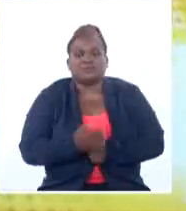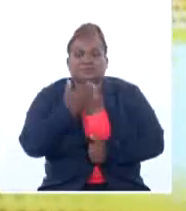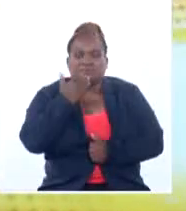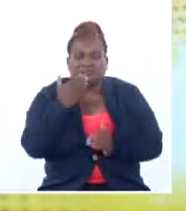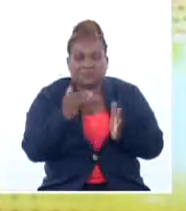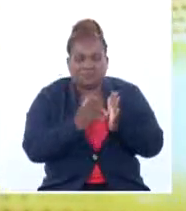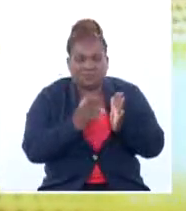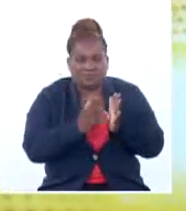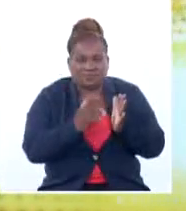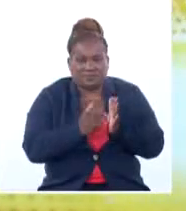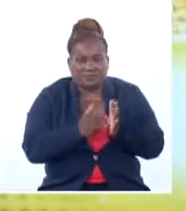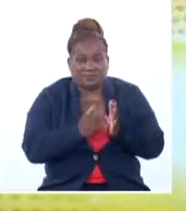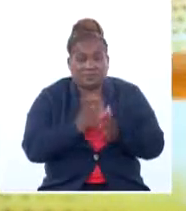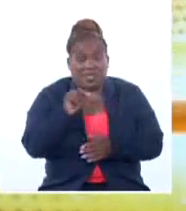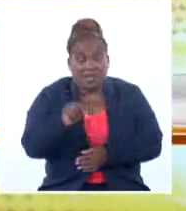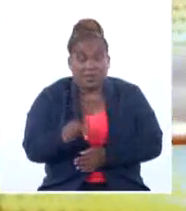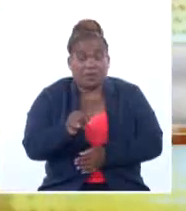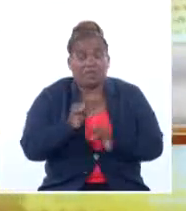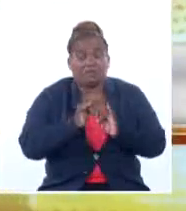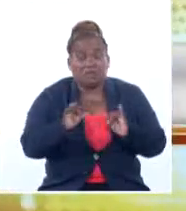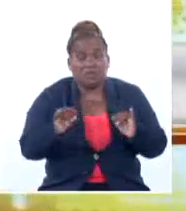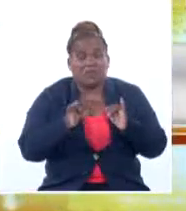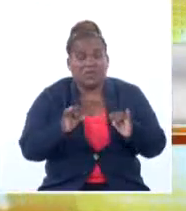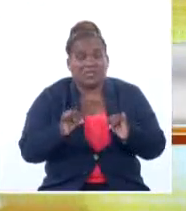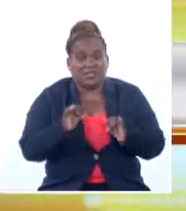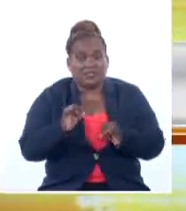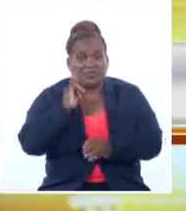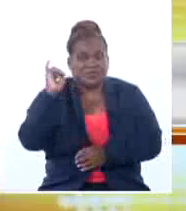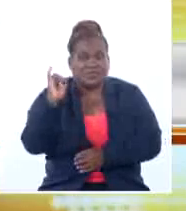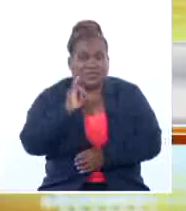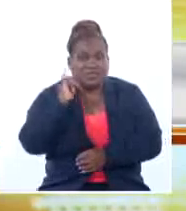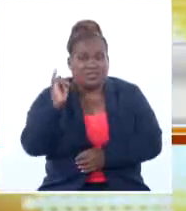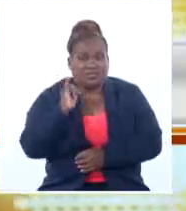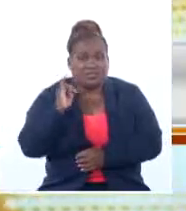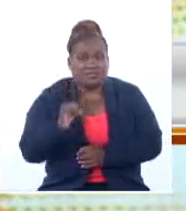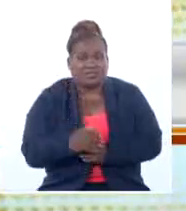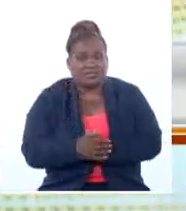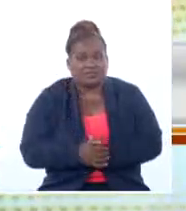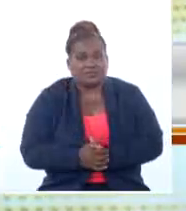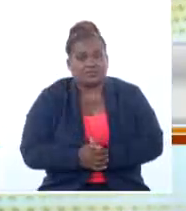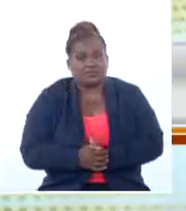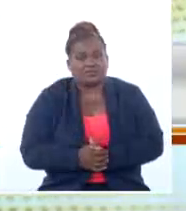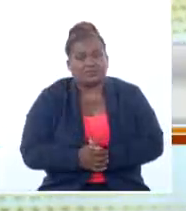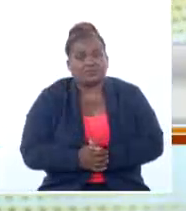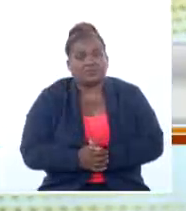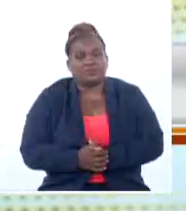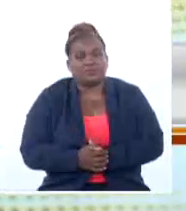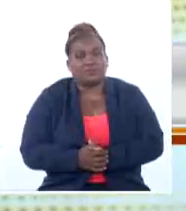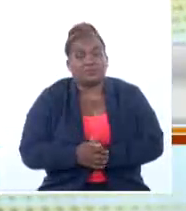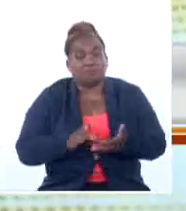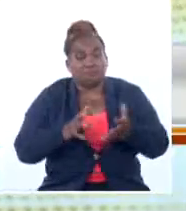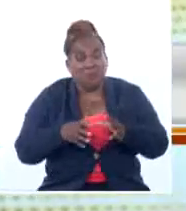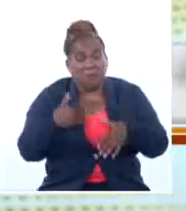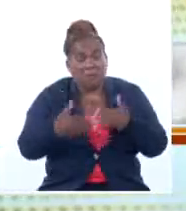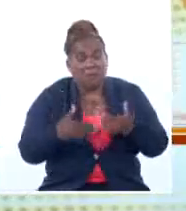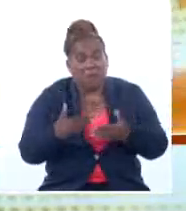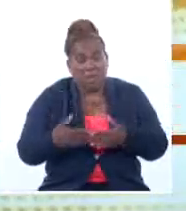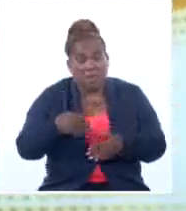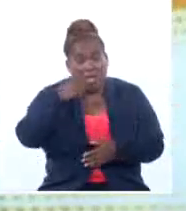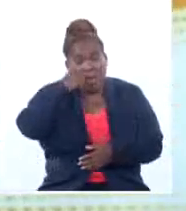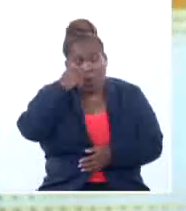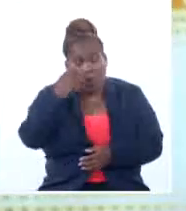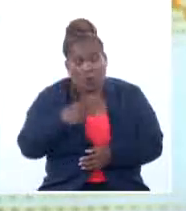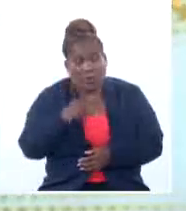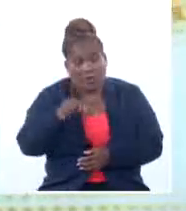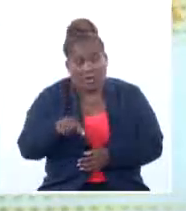Buenas tardes, les propongo un acercamiento a los principales temas que marcan la agenda noticiosa de la jornada. El conflicto ucraniano vuelve a tener sobre sí